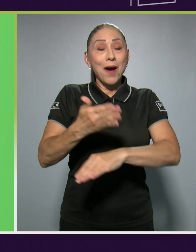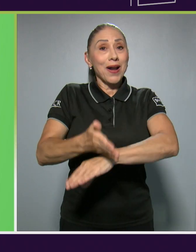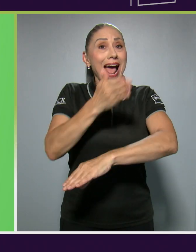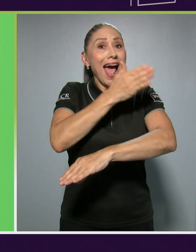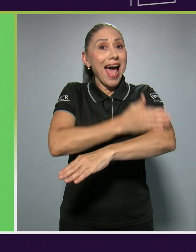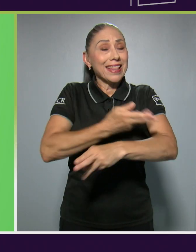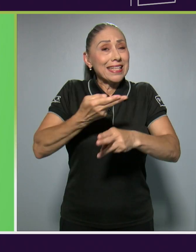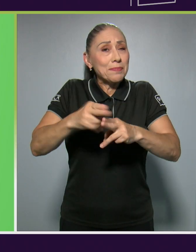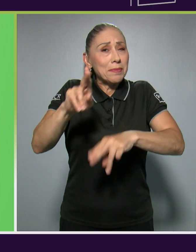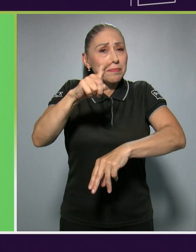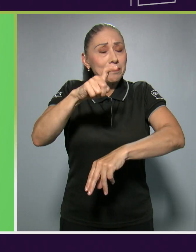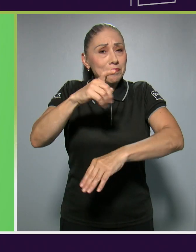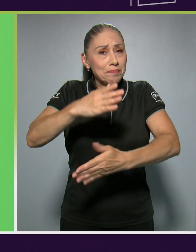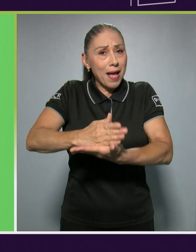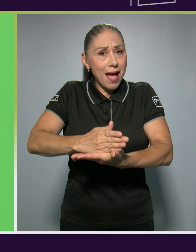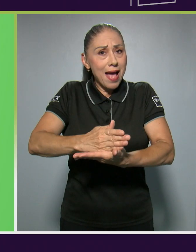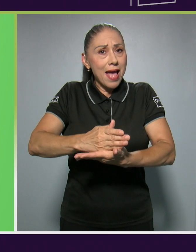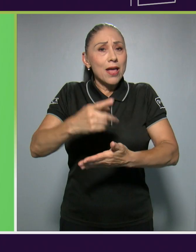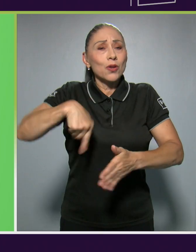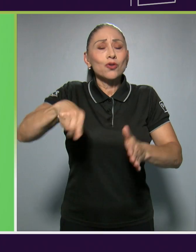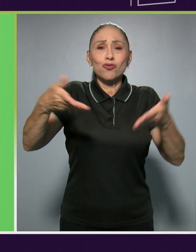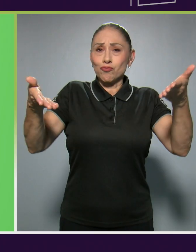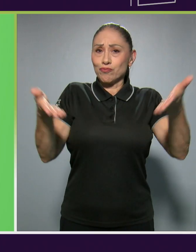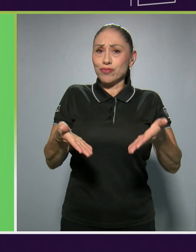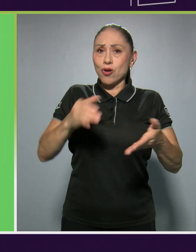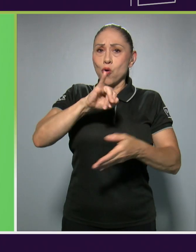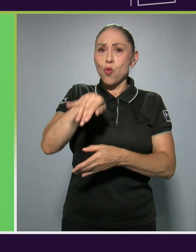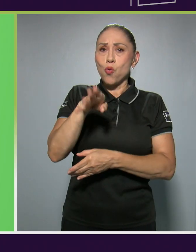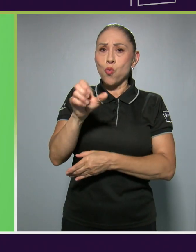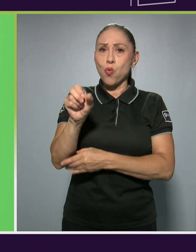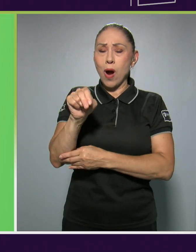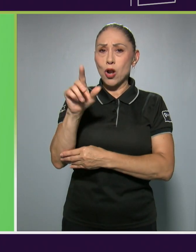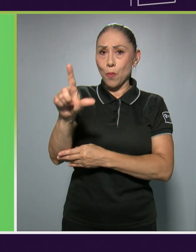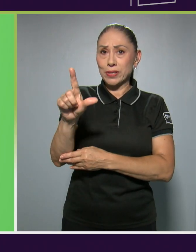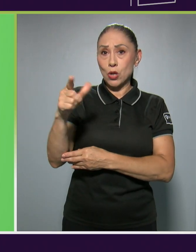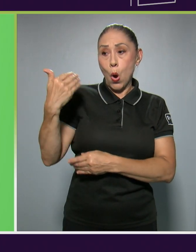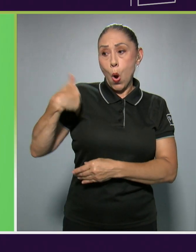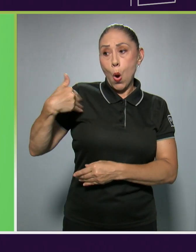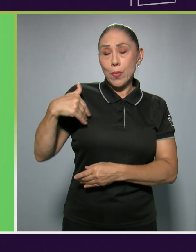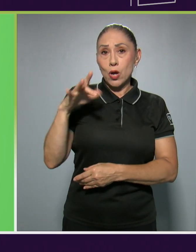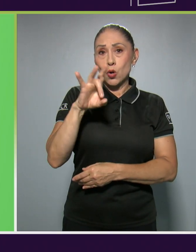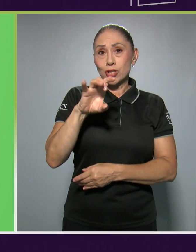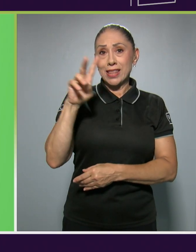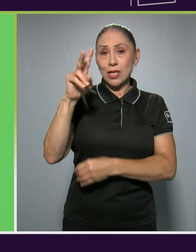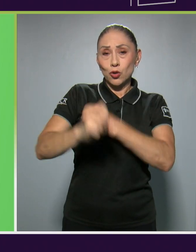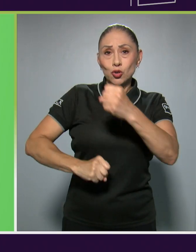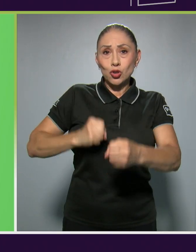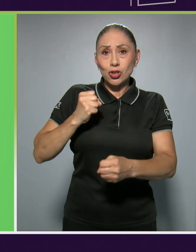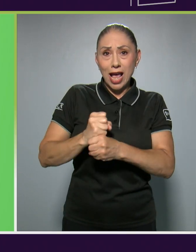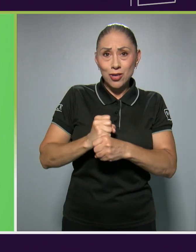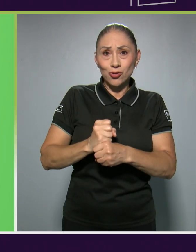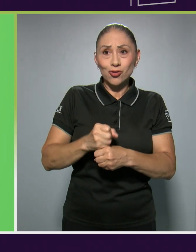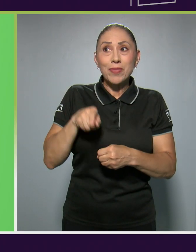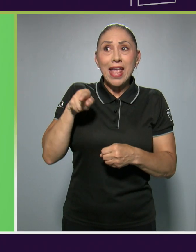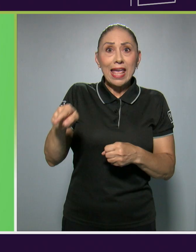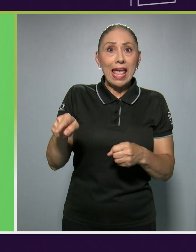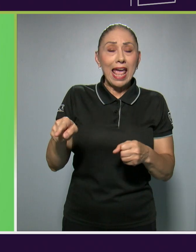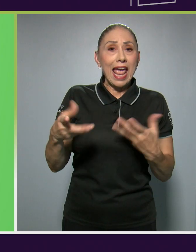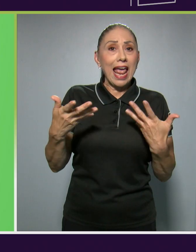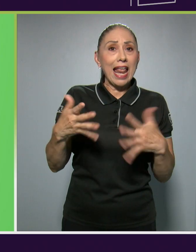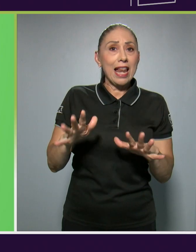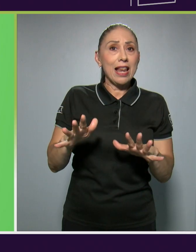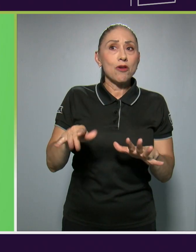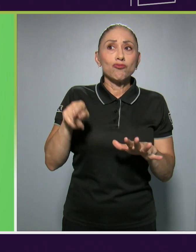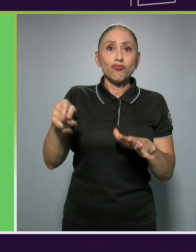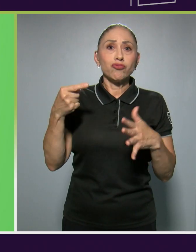pequeña pausa, le presentamos a Juan López, un hombre de 82 años que es caso de estudio universitario por su